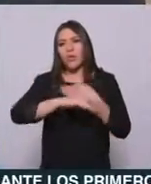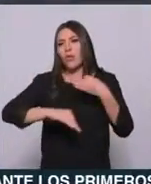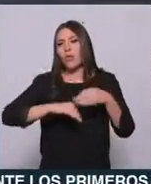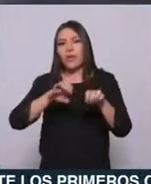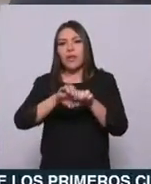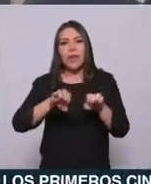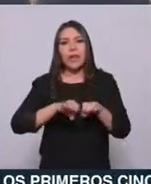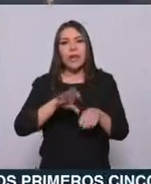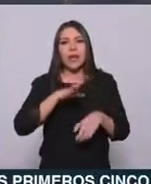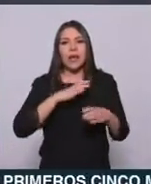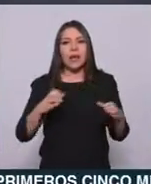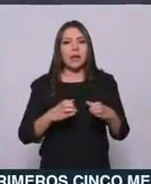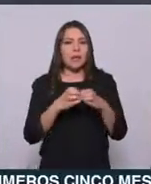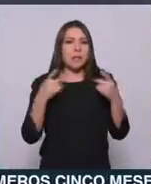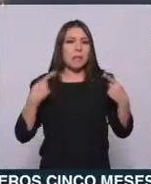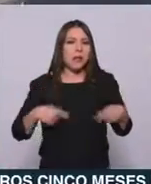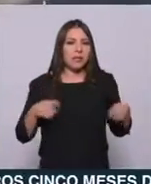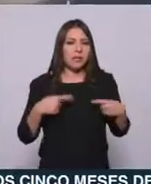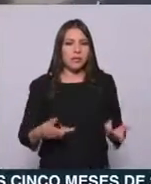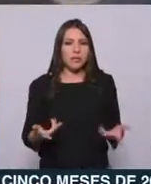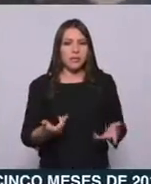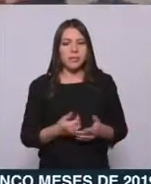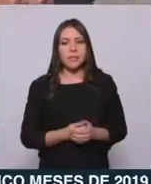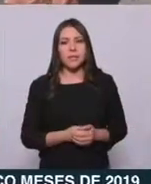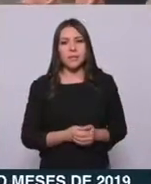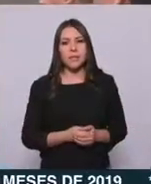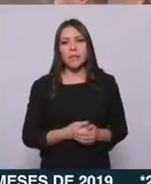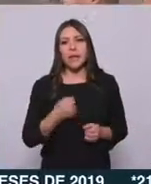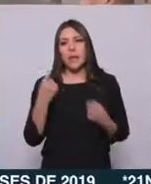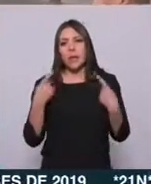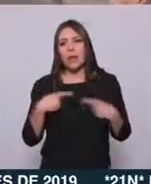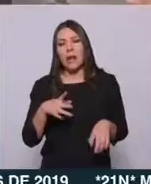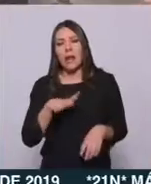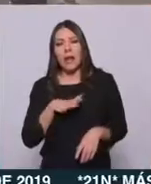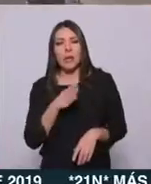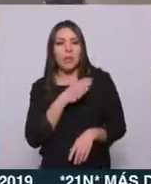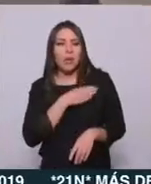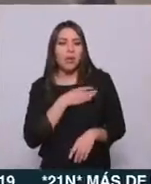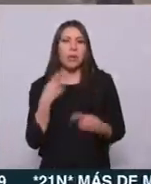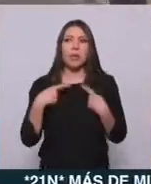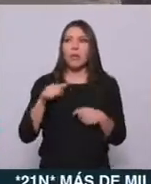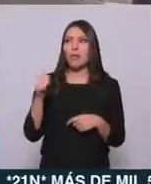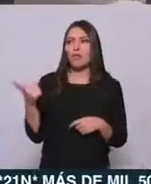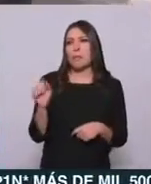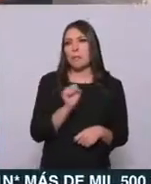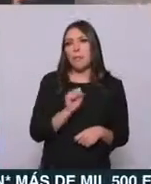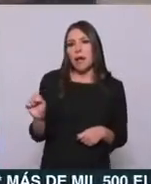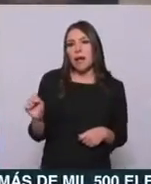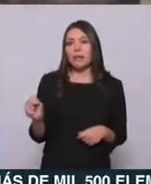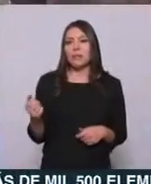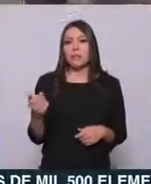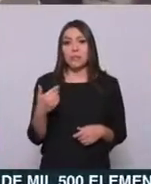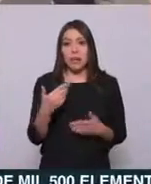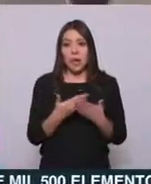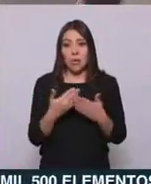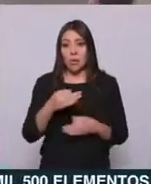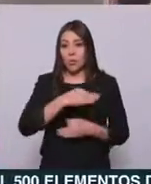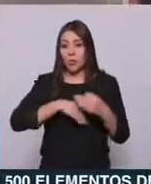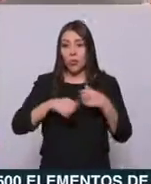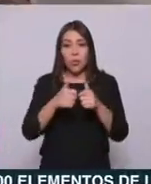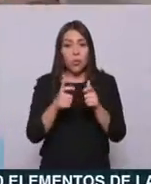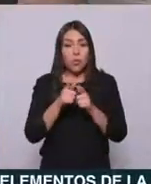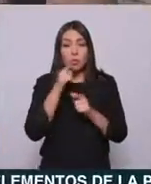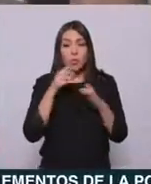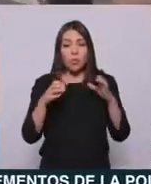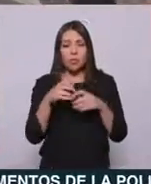corporaciones que están formadas por seres humanos, ¿verdad? Pues los hay buenos y los hay malos, pero como corporación yo no estoy de acuerdo en que se esté